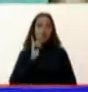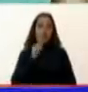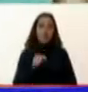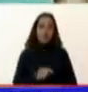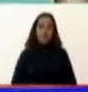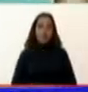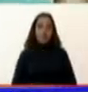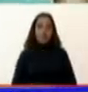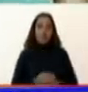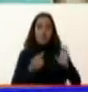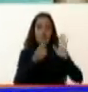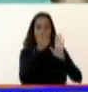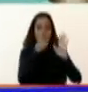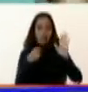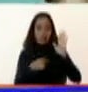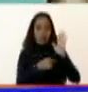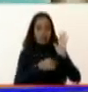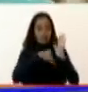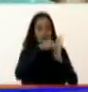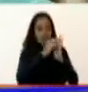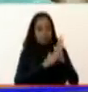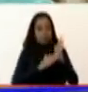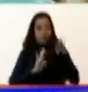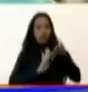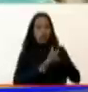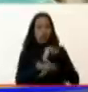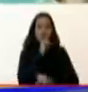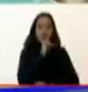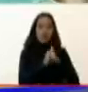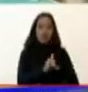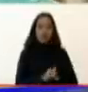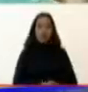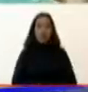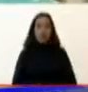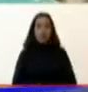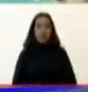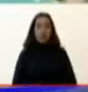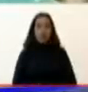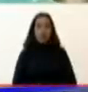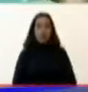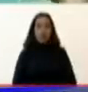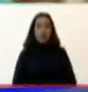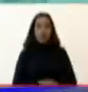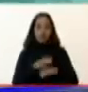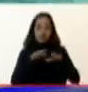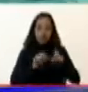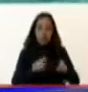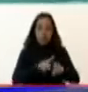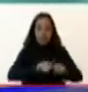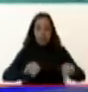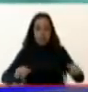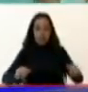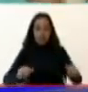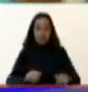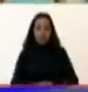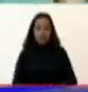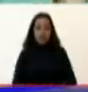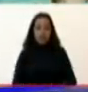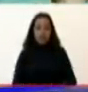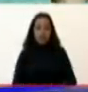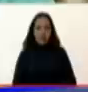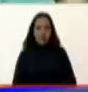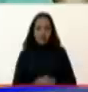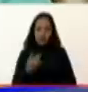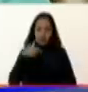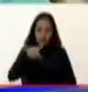paredes a nivel informativo. Ocupar el territorio físico,